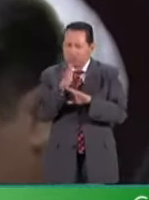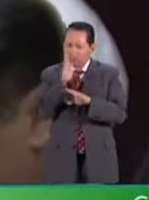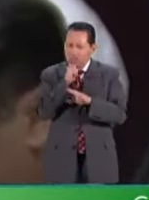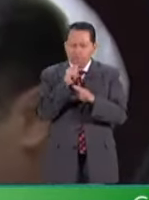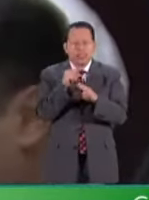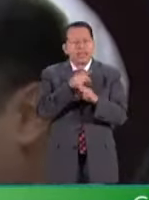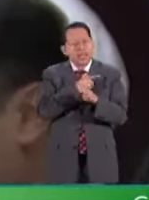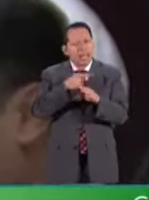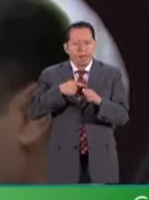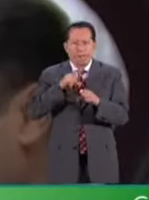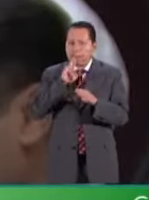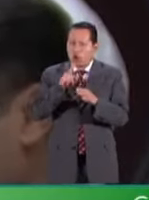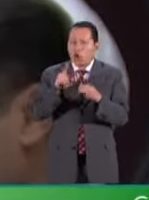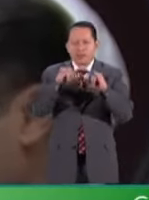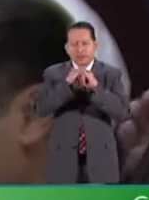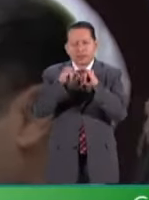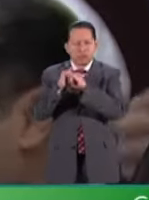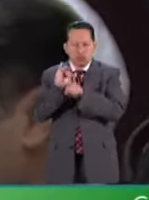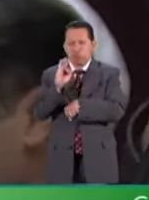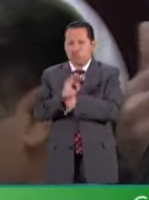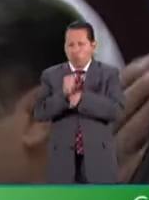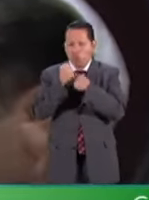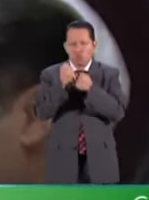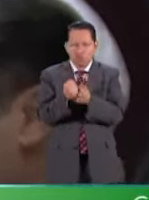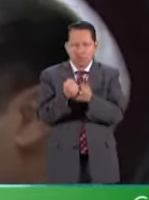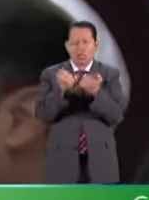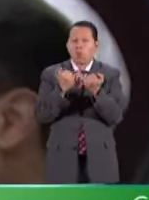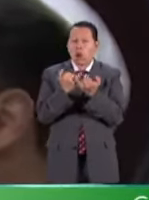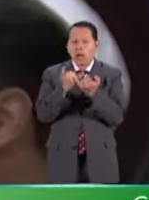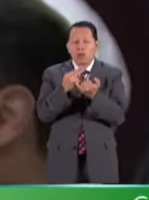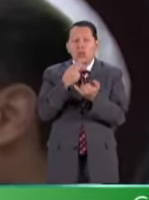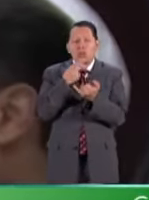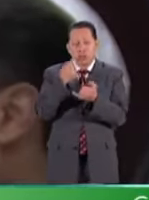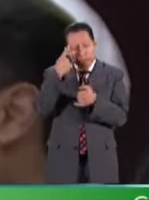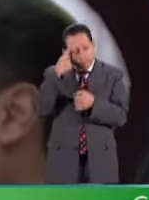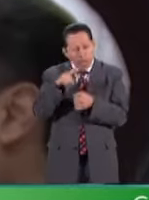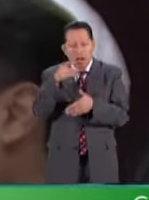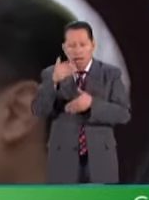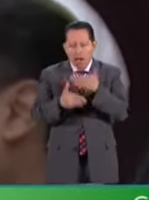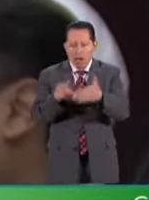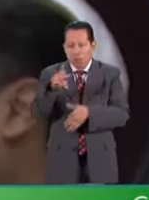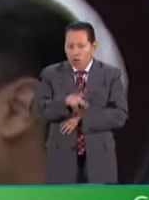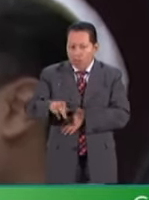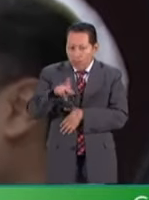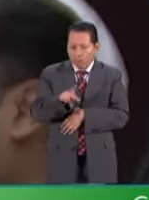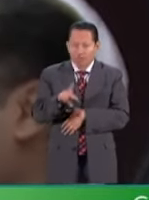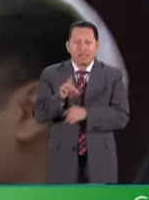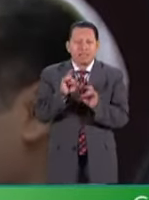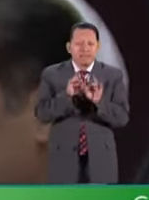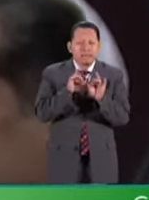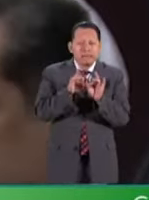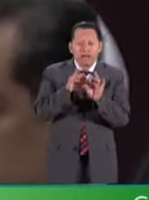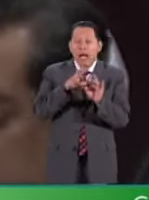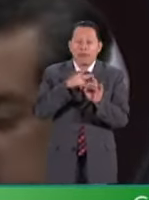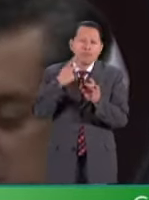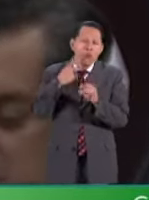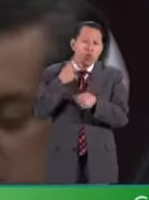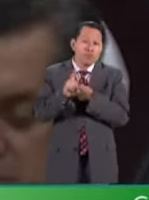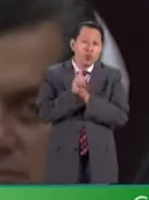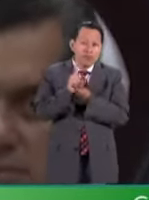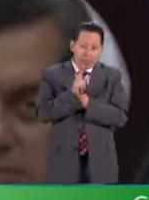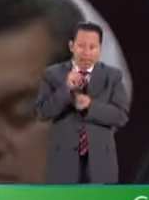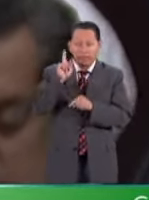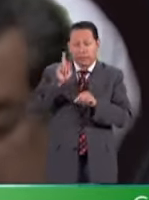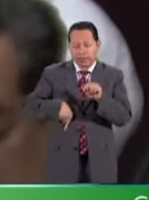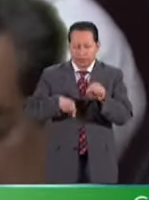fortalecer nuestras instituciones hacer que sirvan al pueblo y no destruirlas porque han generado agravios políticos